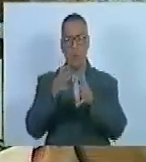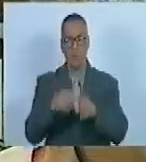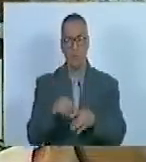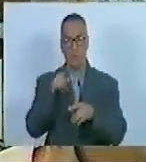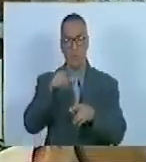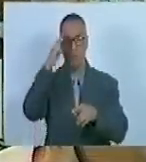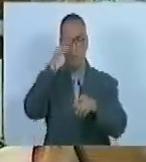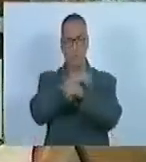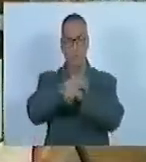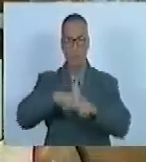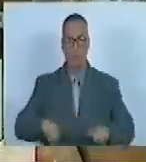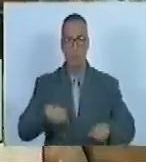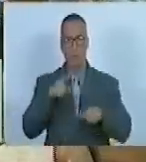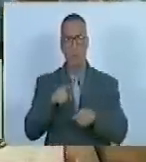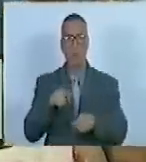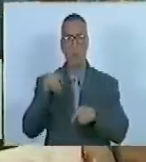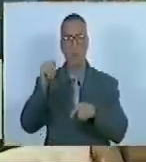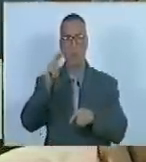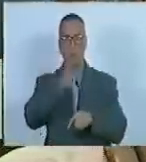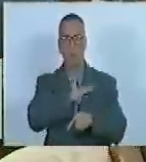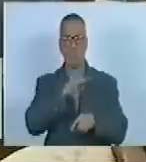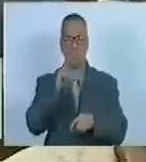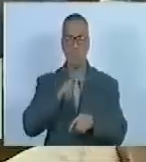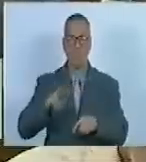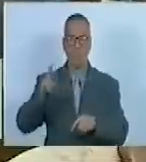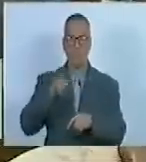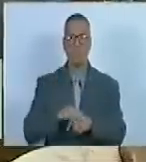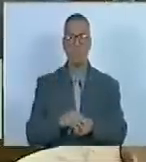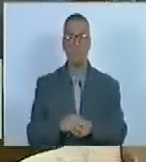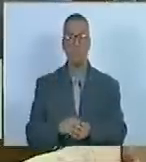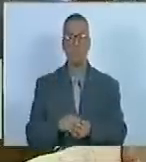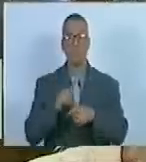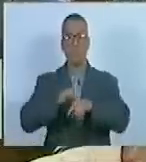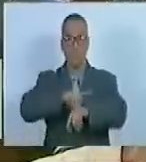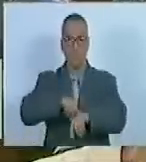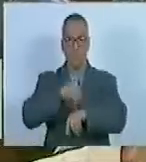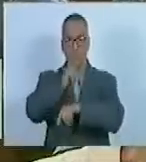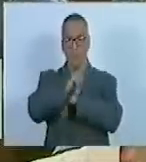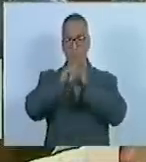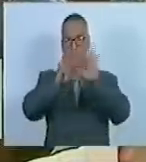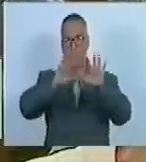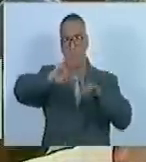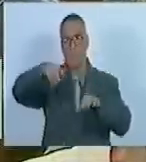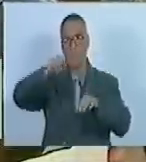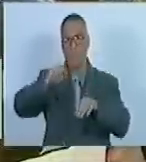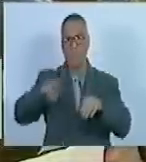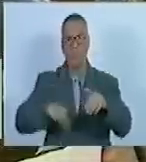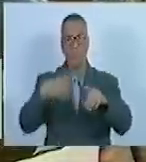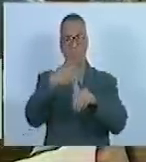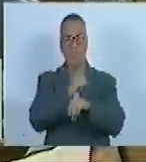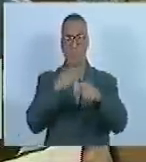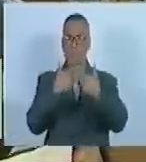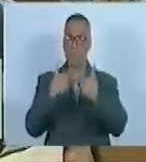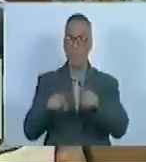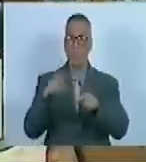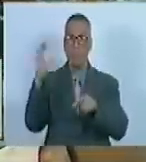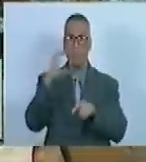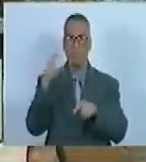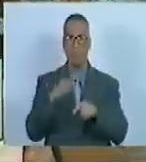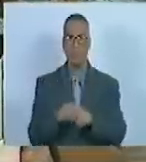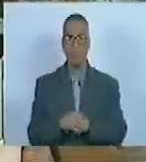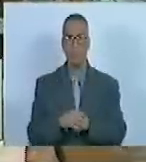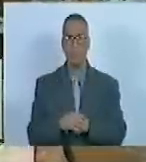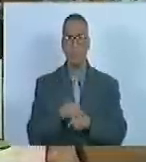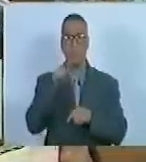victoria al ejército patriota. Posterior a ello, el 29 de junio se alcanza la liberación definitiva de Caracas